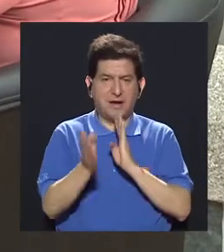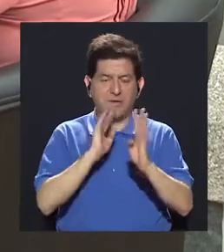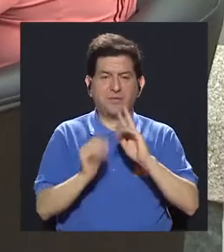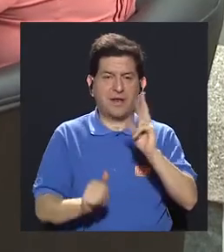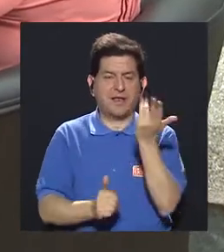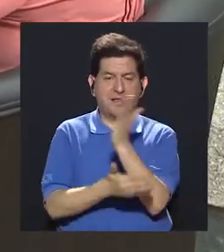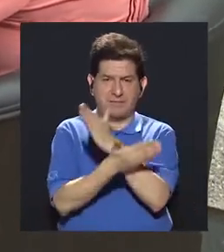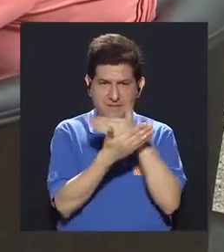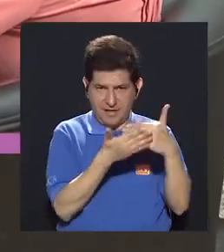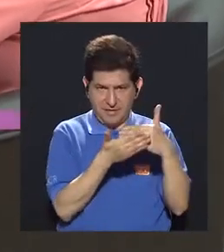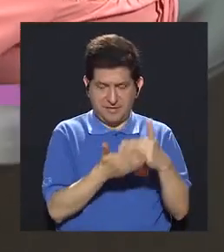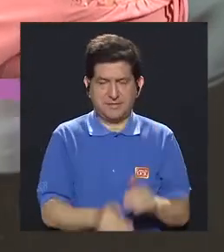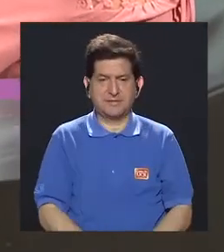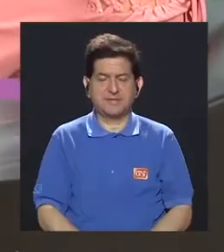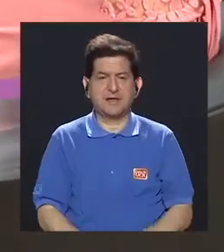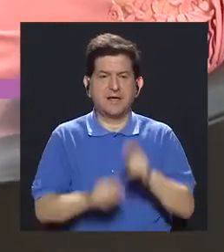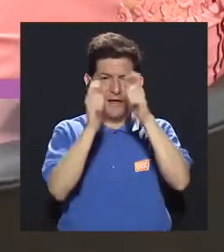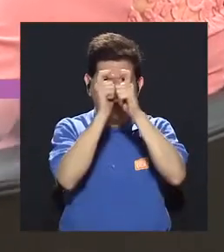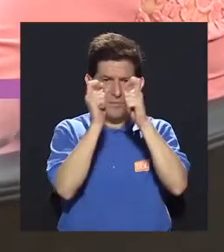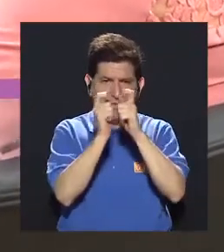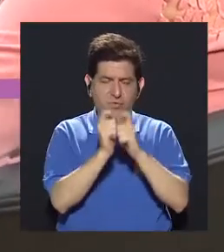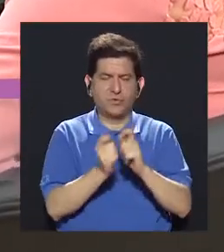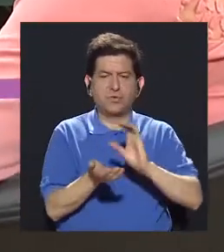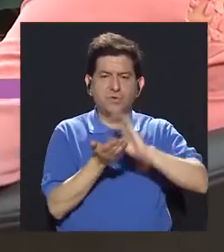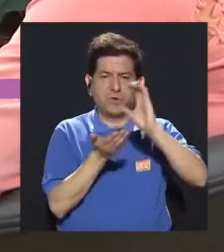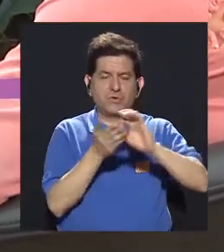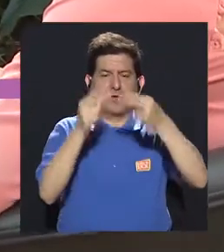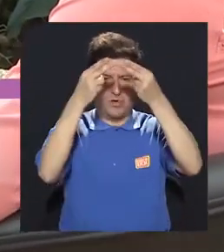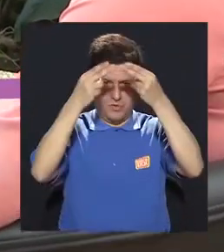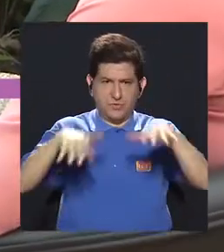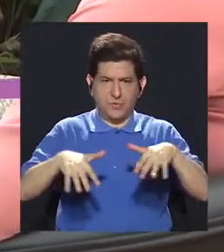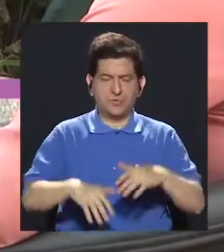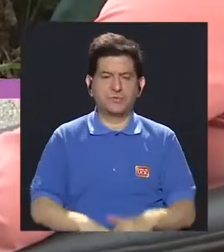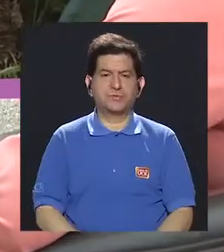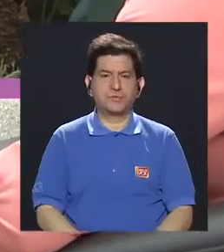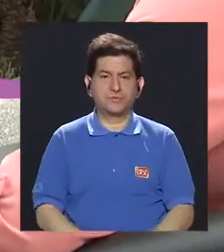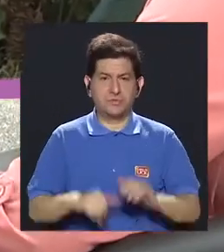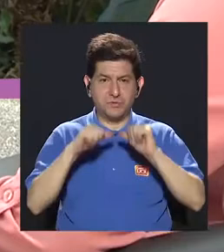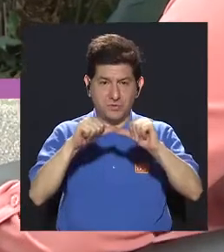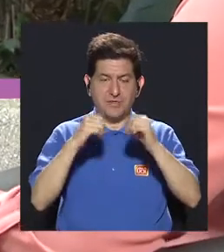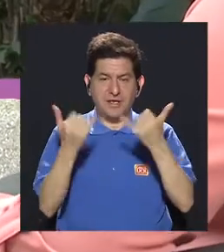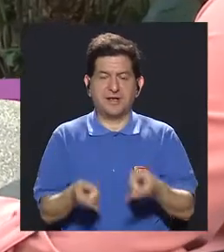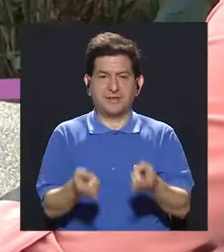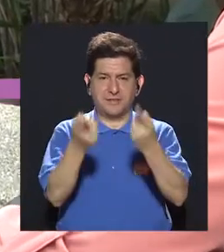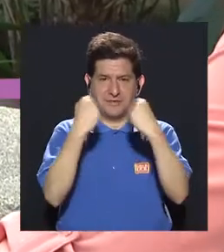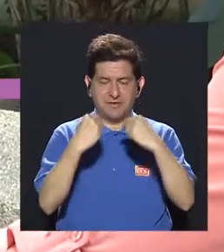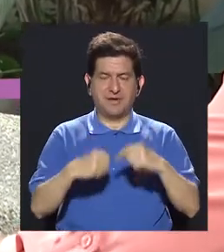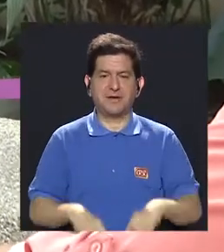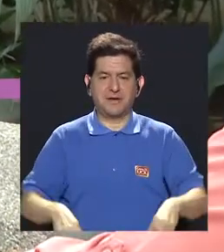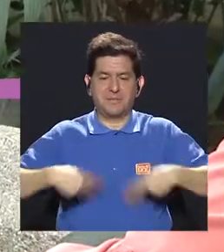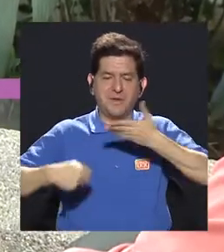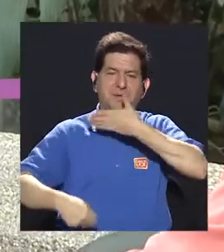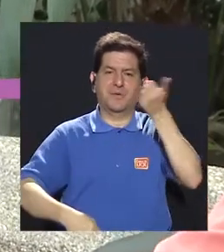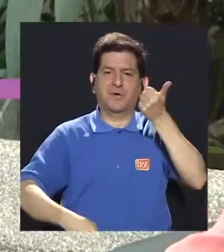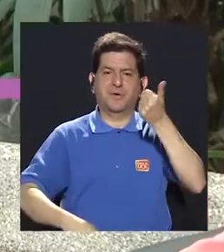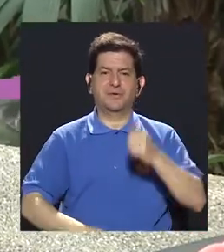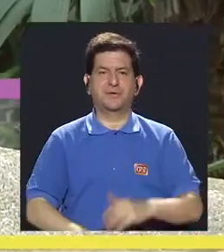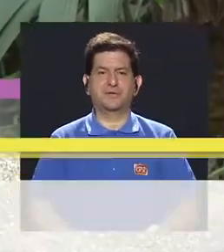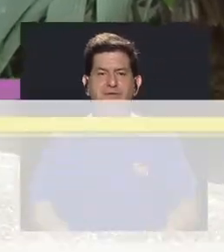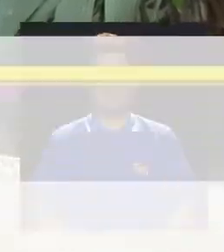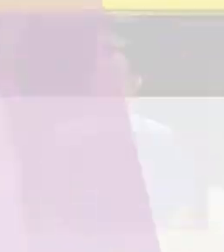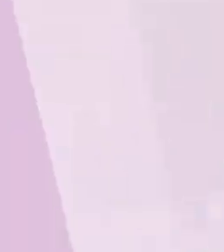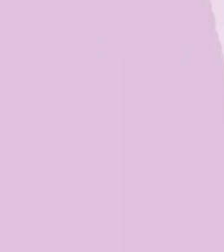para conversar en el tercer bloque más detalladamente sobre los cursos en línea. Ok. Perfecto. Quédese con nosotros y ya regresamos con más de Vivir